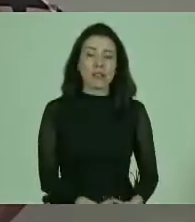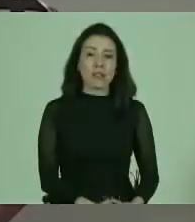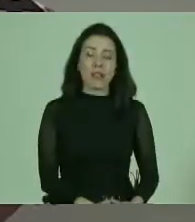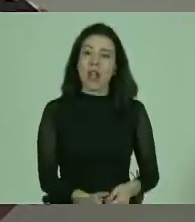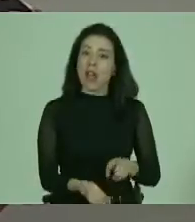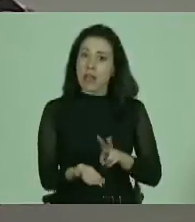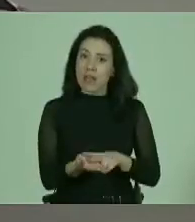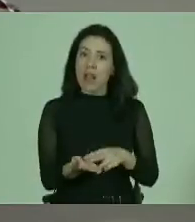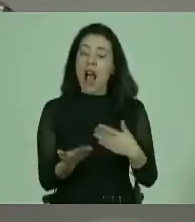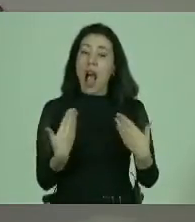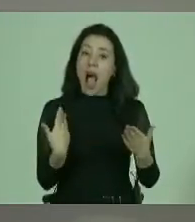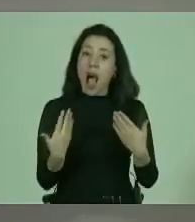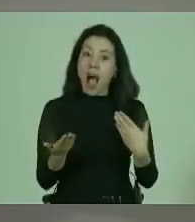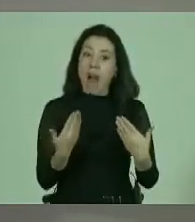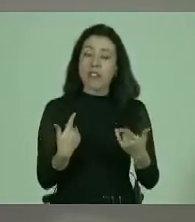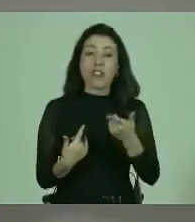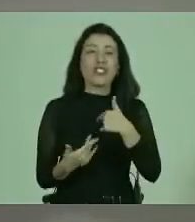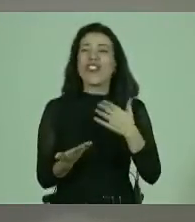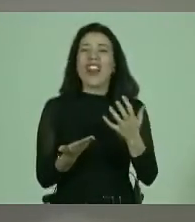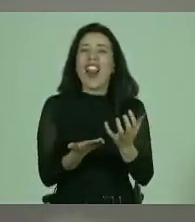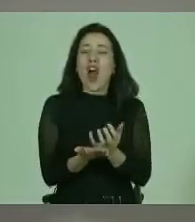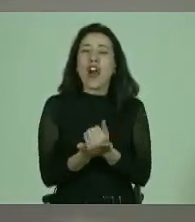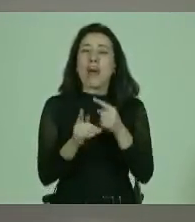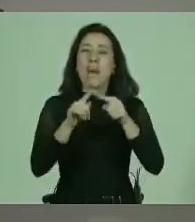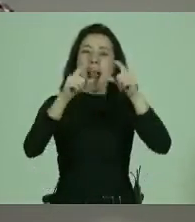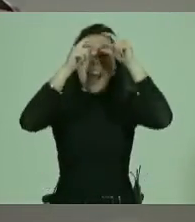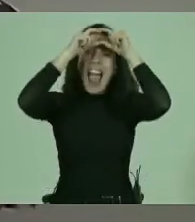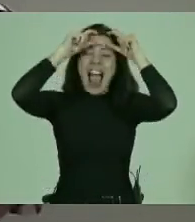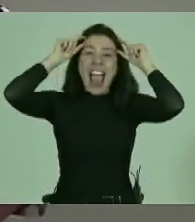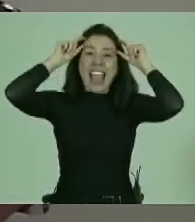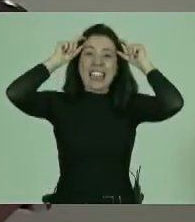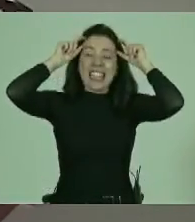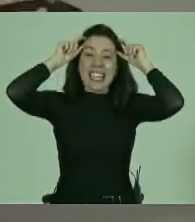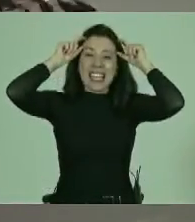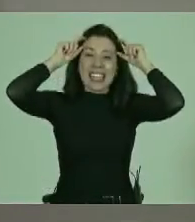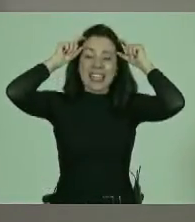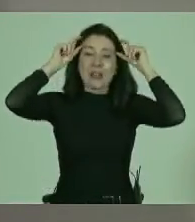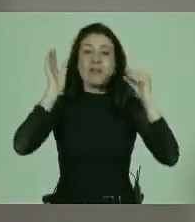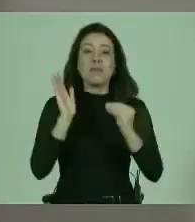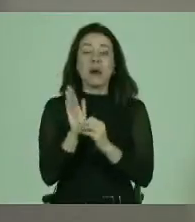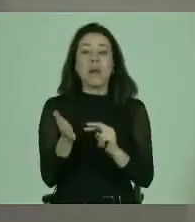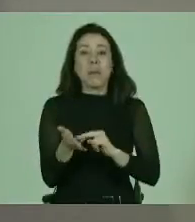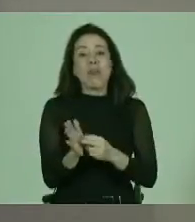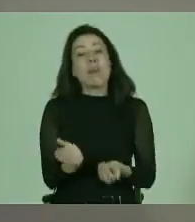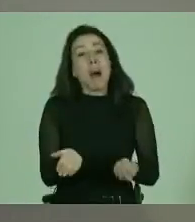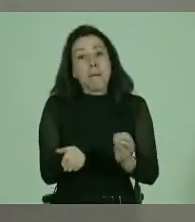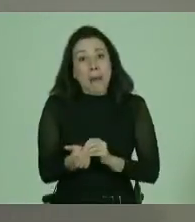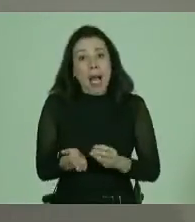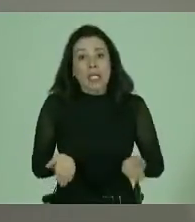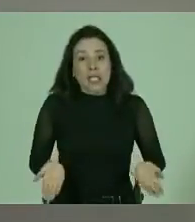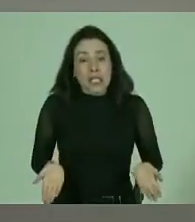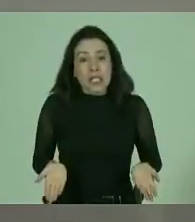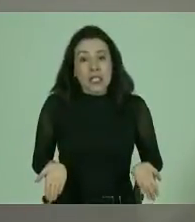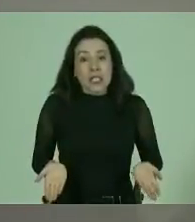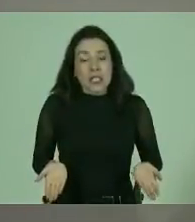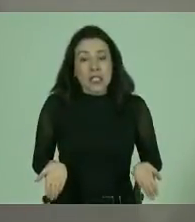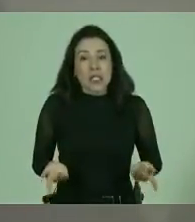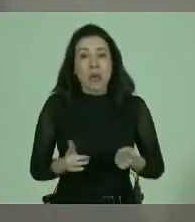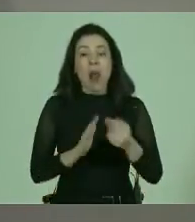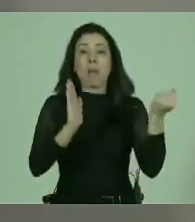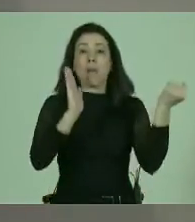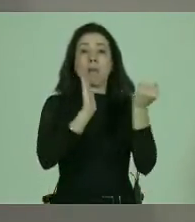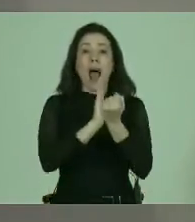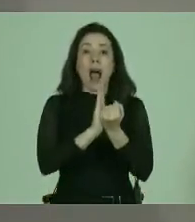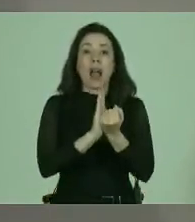y realmente a veces lo que hemos conseguido con esta etiqueta es añadir un problema más digámoslo así un estigma